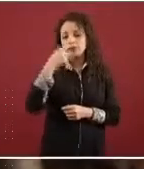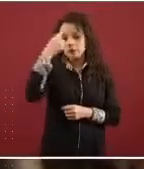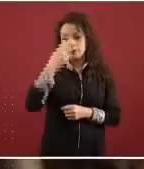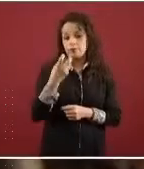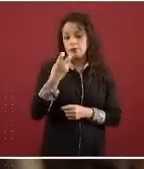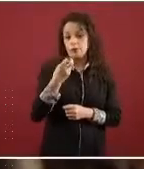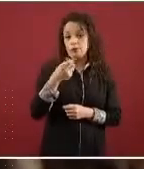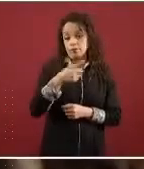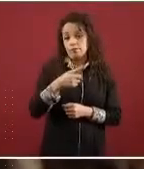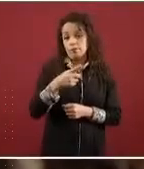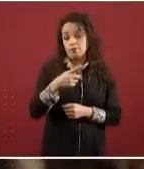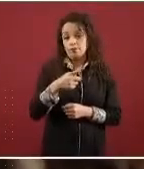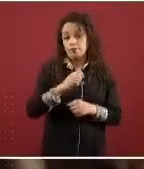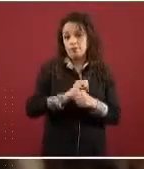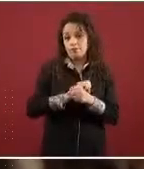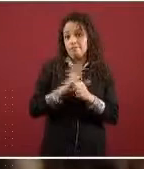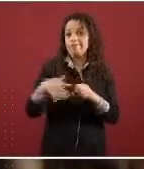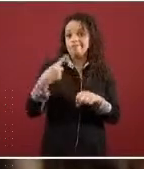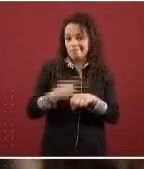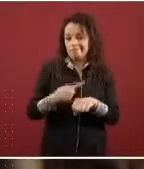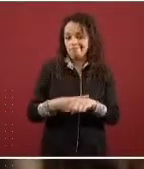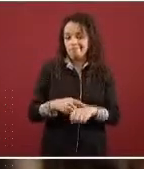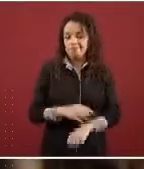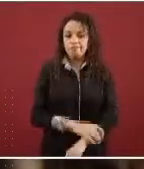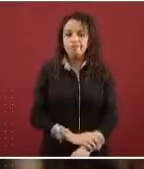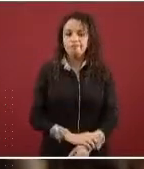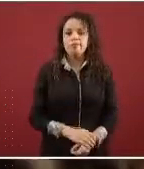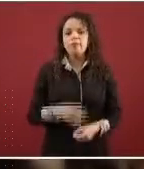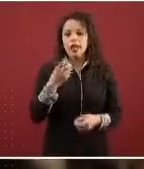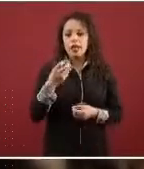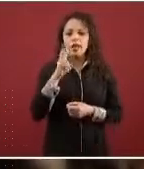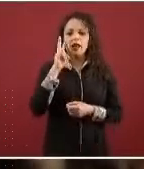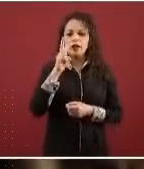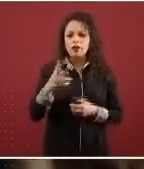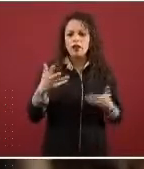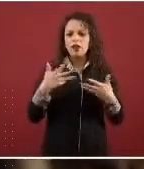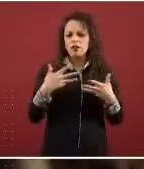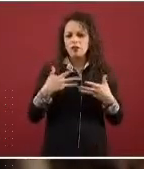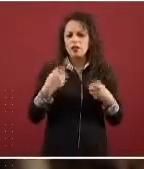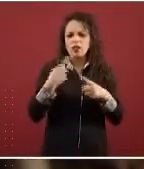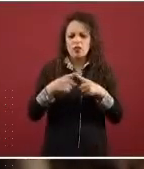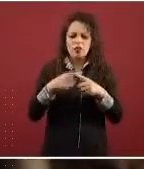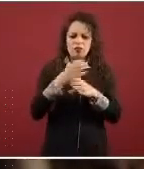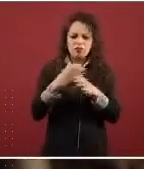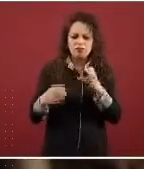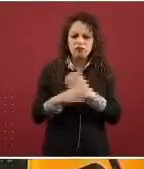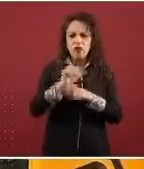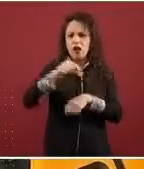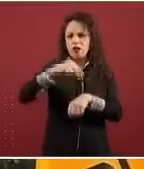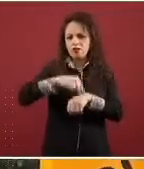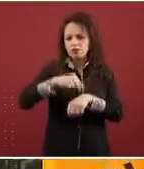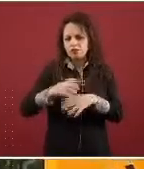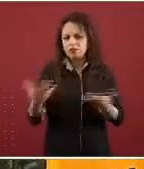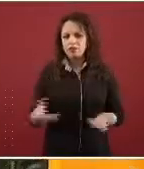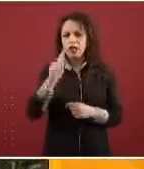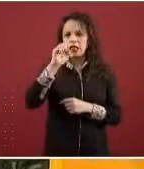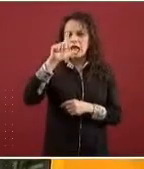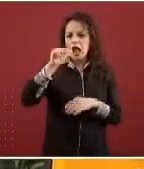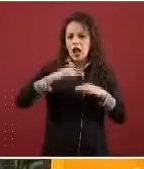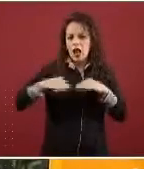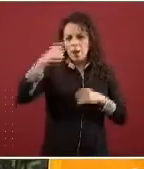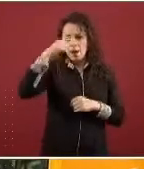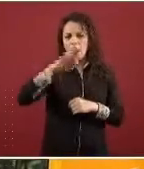y bueno, se encontraron algunos artículos, desde artículos médicos, tela para generar o para